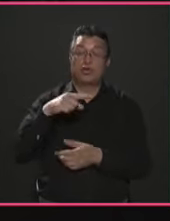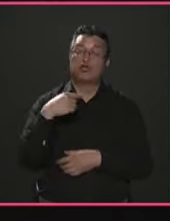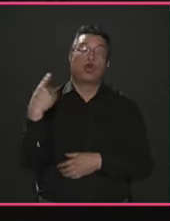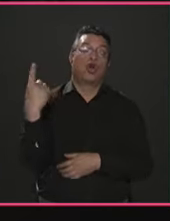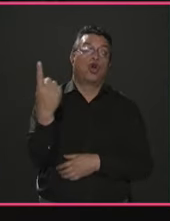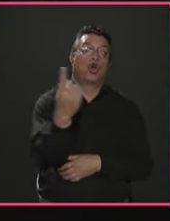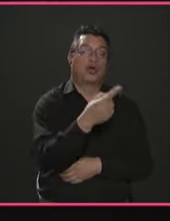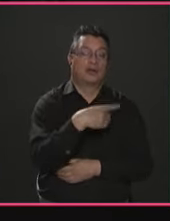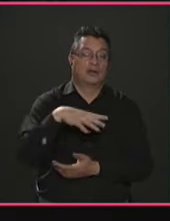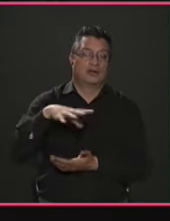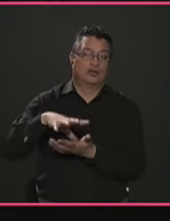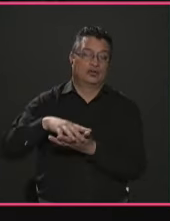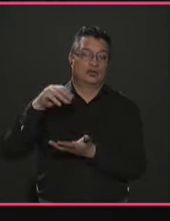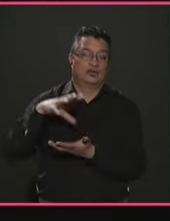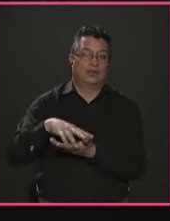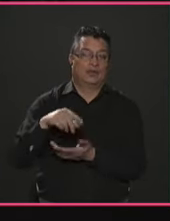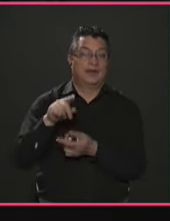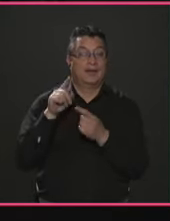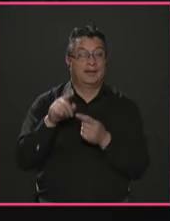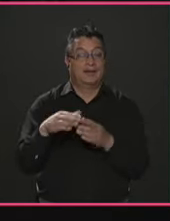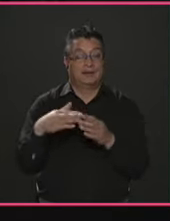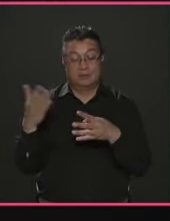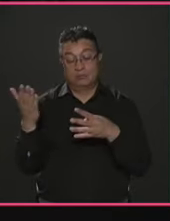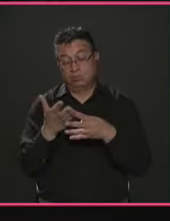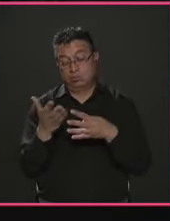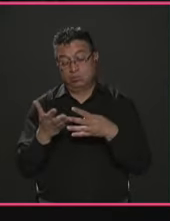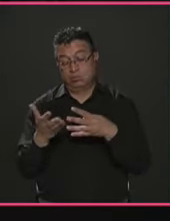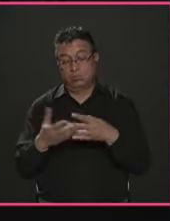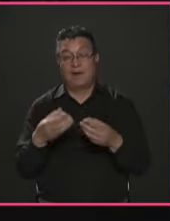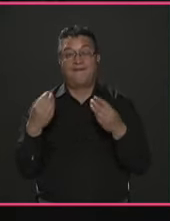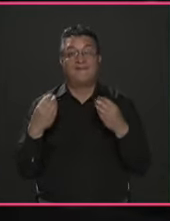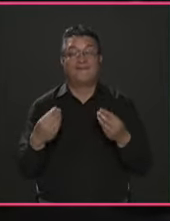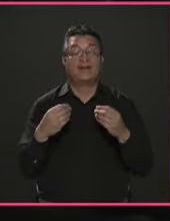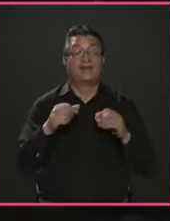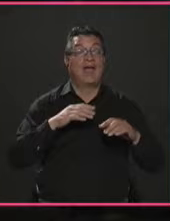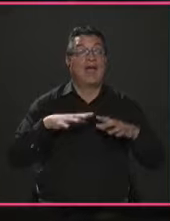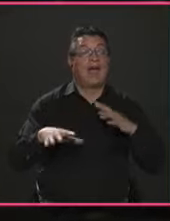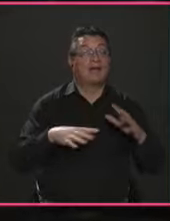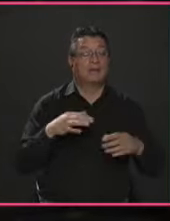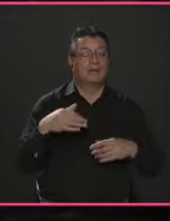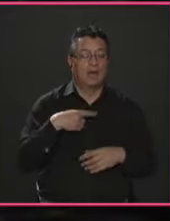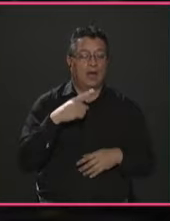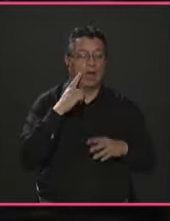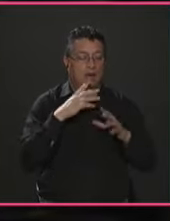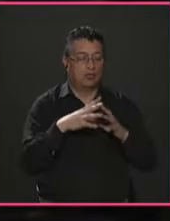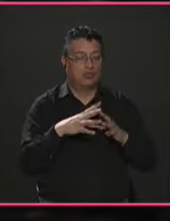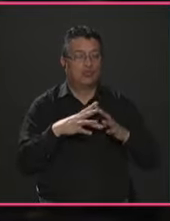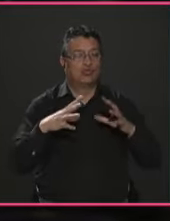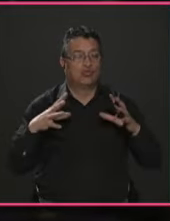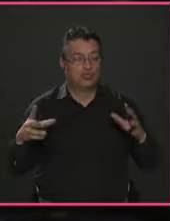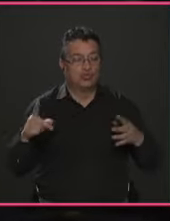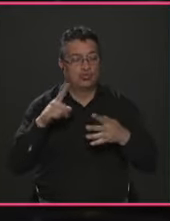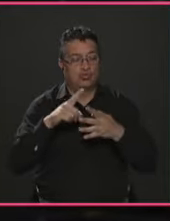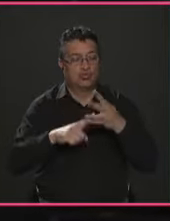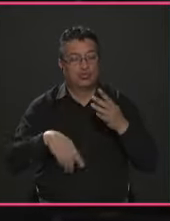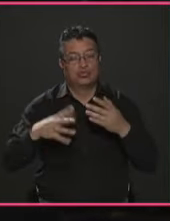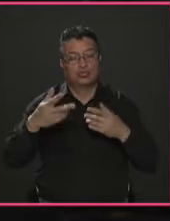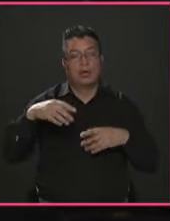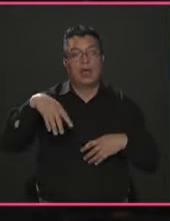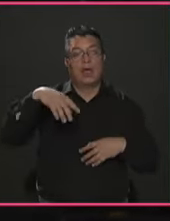Suecia que es la distribución de los bienes y activos y Tenemos muchos ya sea